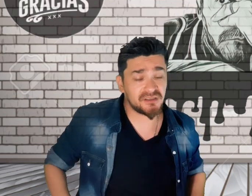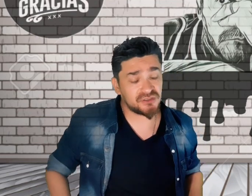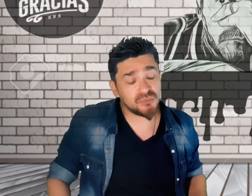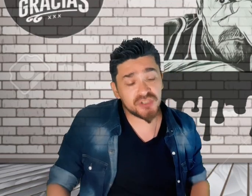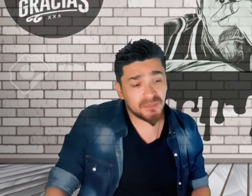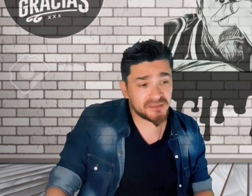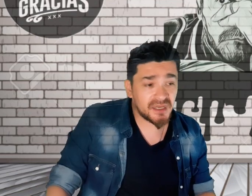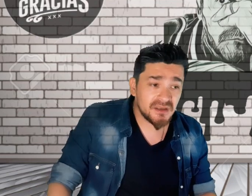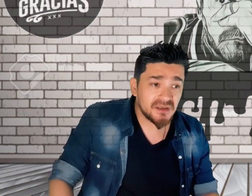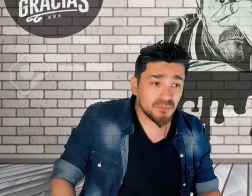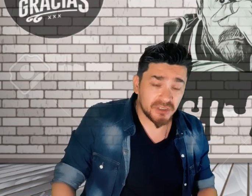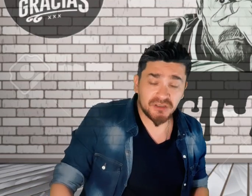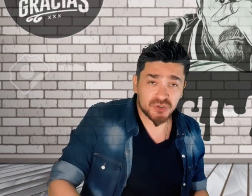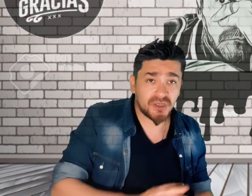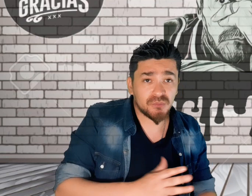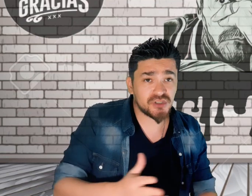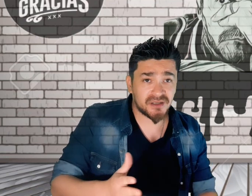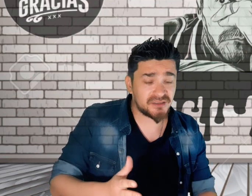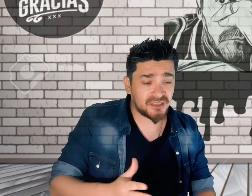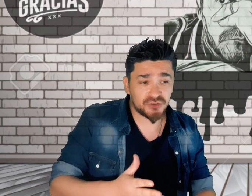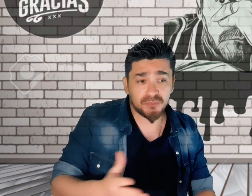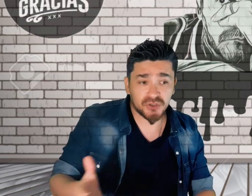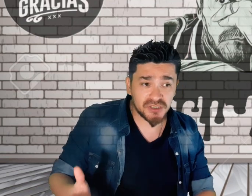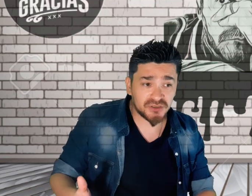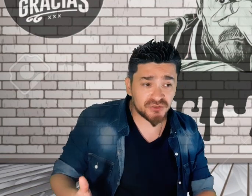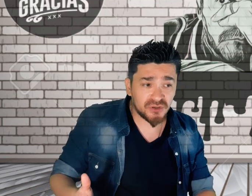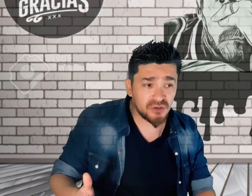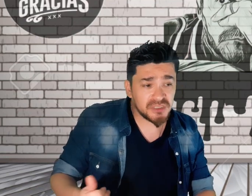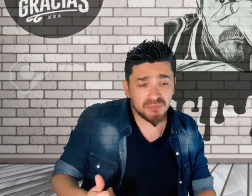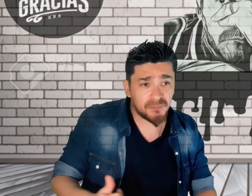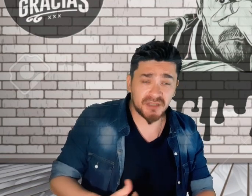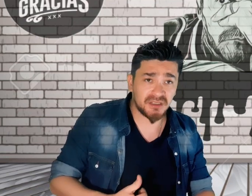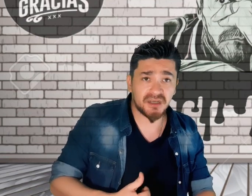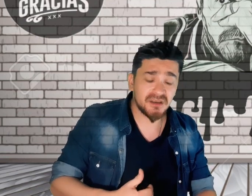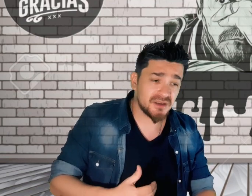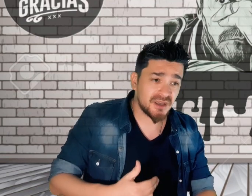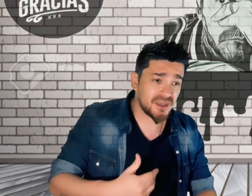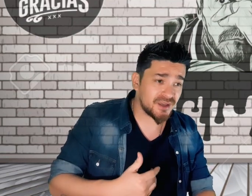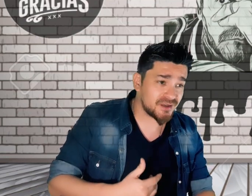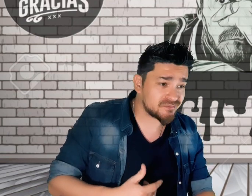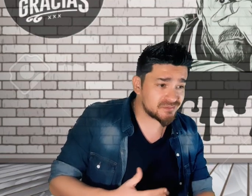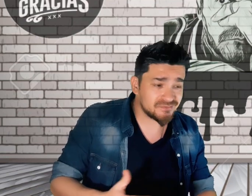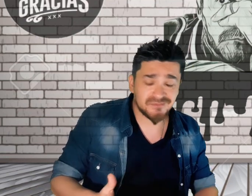se desperdició mucha plata, pudiendo ayudar a mucha gente en otros proyectos o mismo para tener